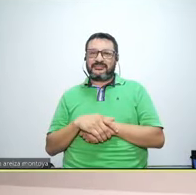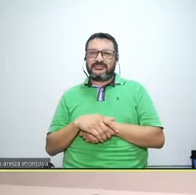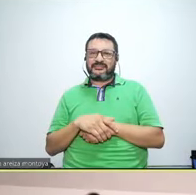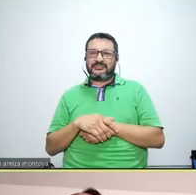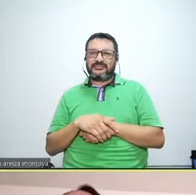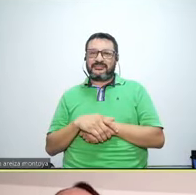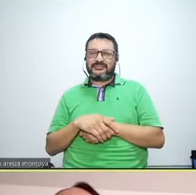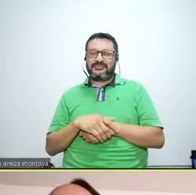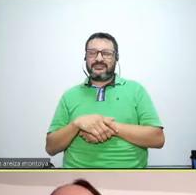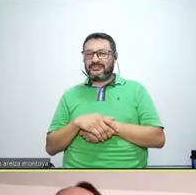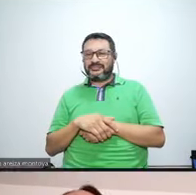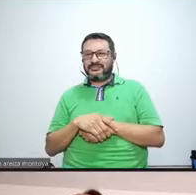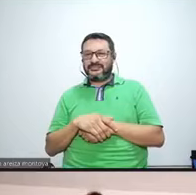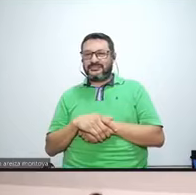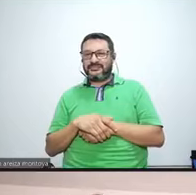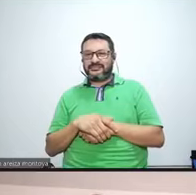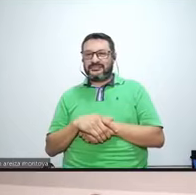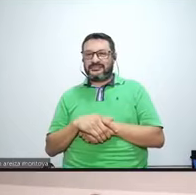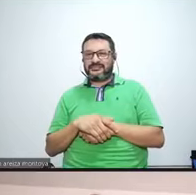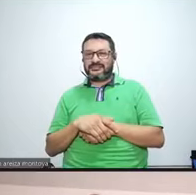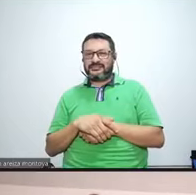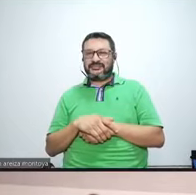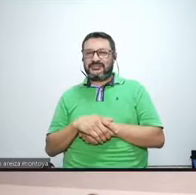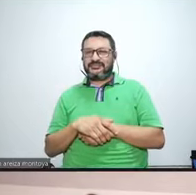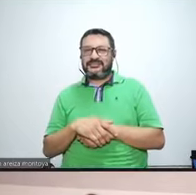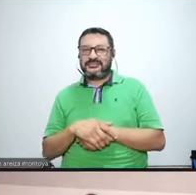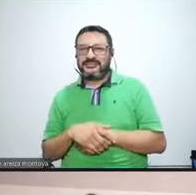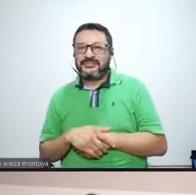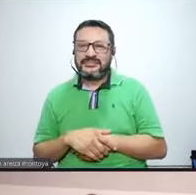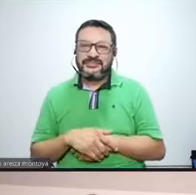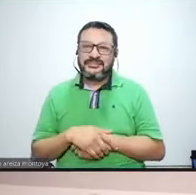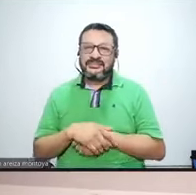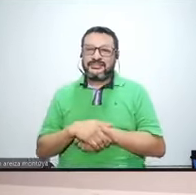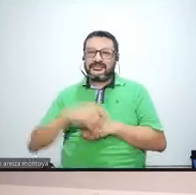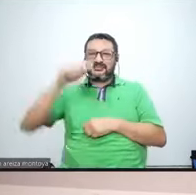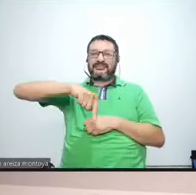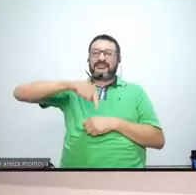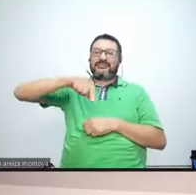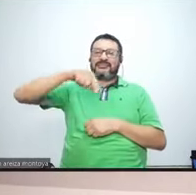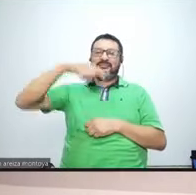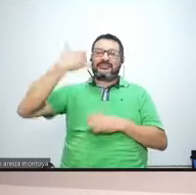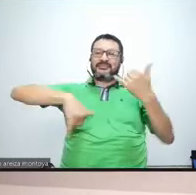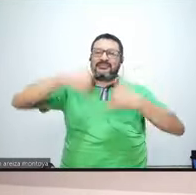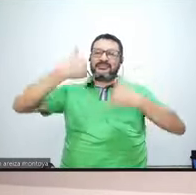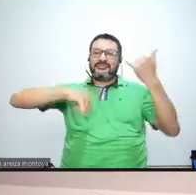No, pero no lo voy a decir, no, sino que es que